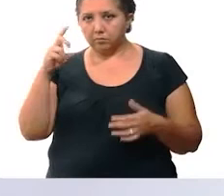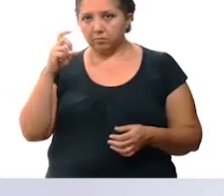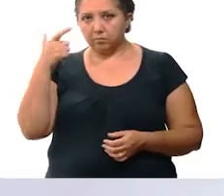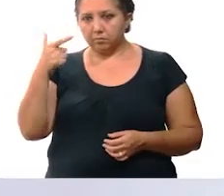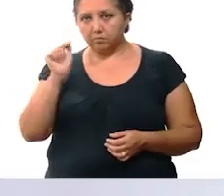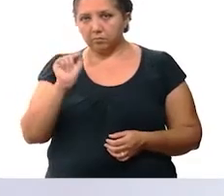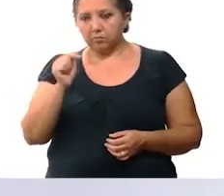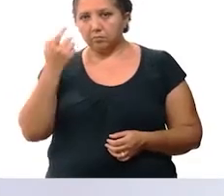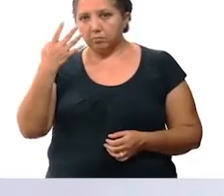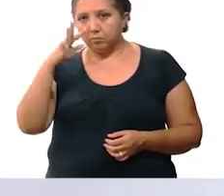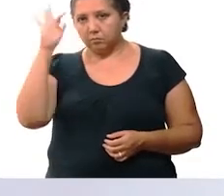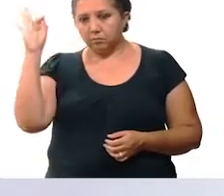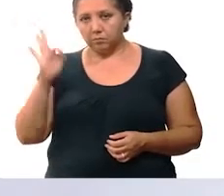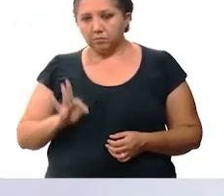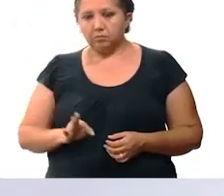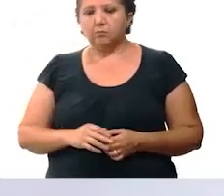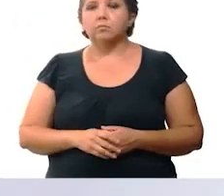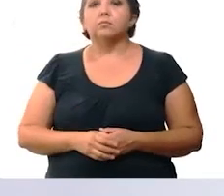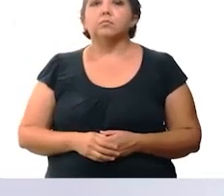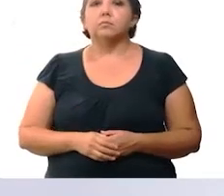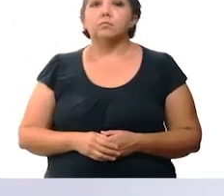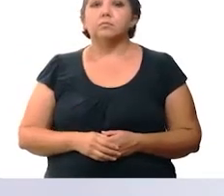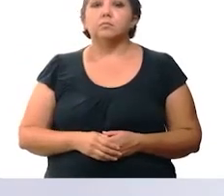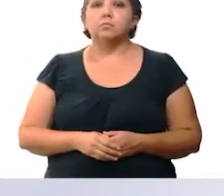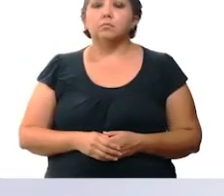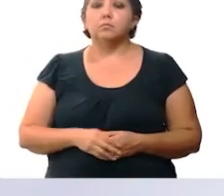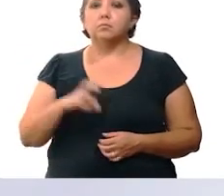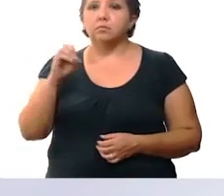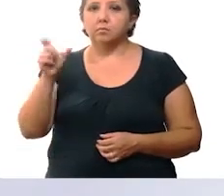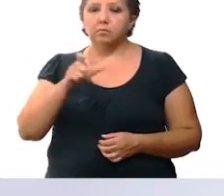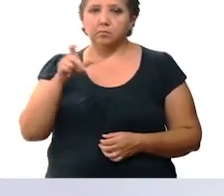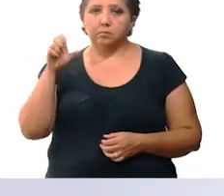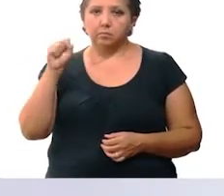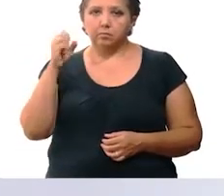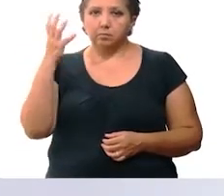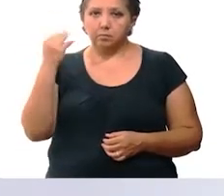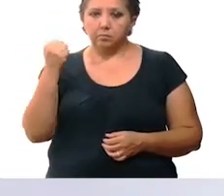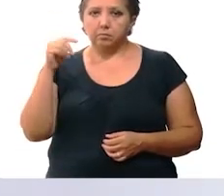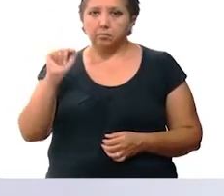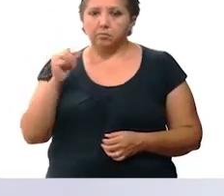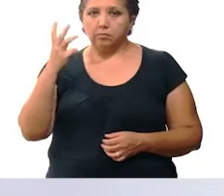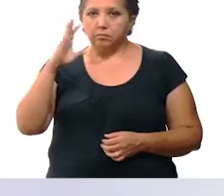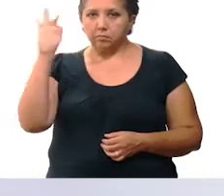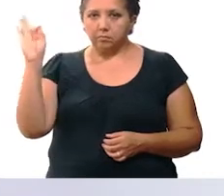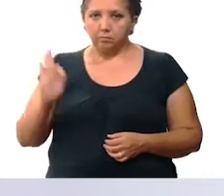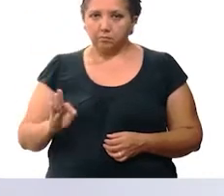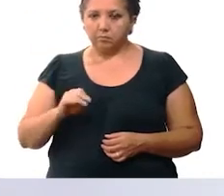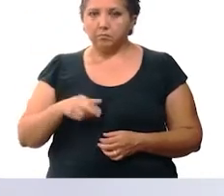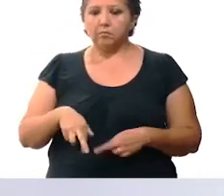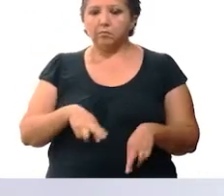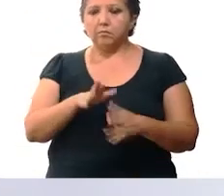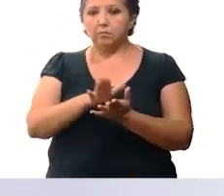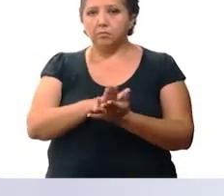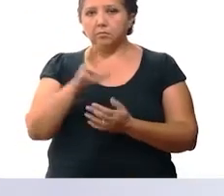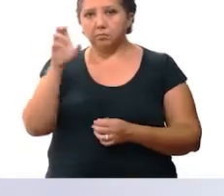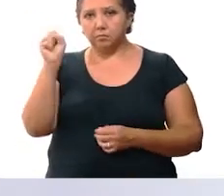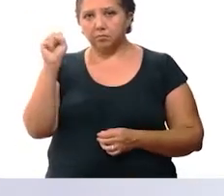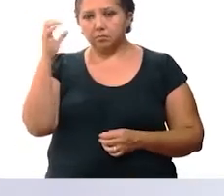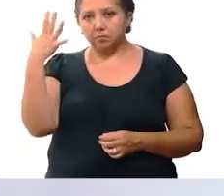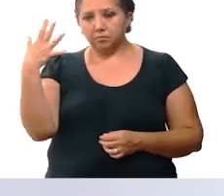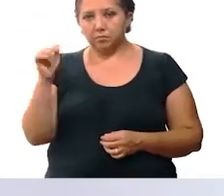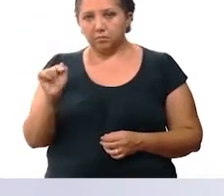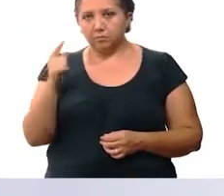37.4% de las dosis recibidas, Oshuscap 69.3% y Río Lagarto 65